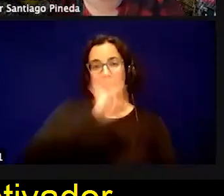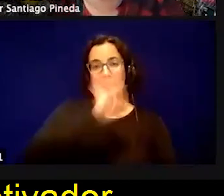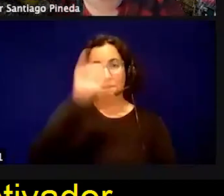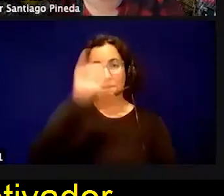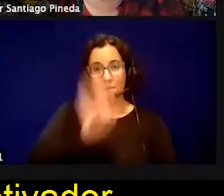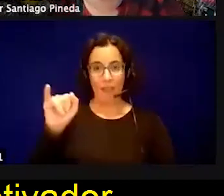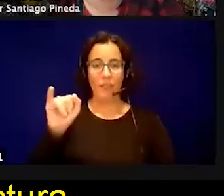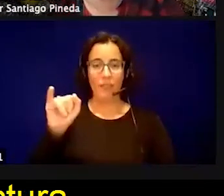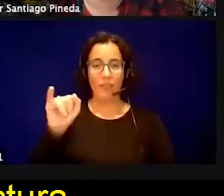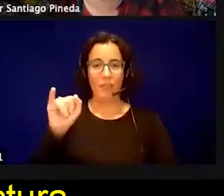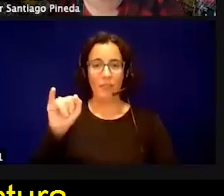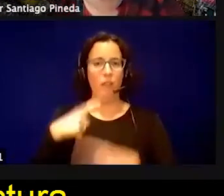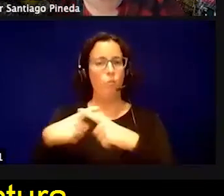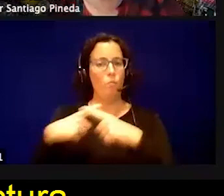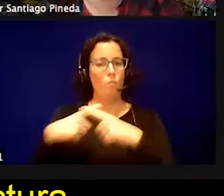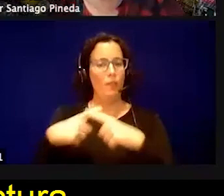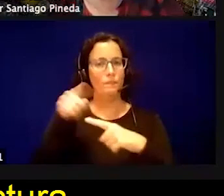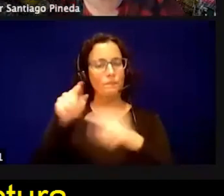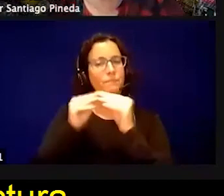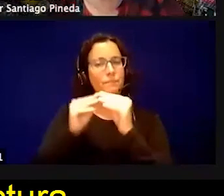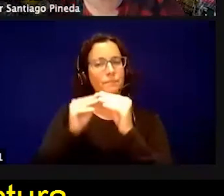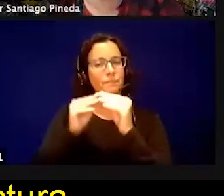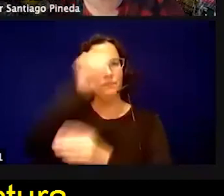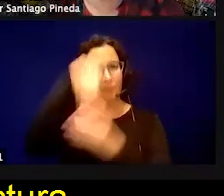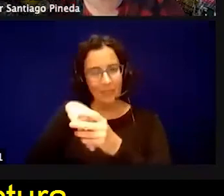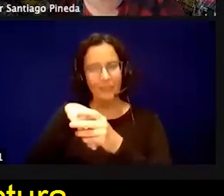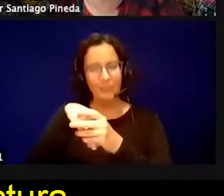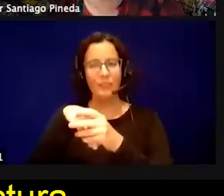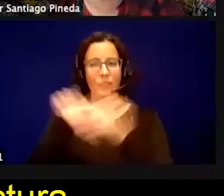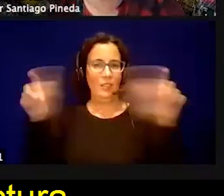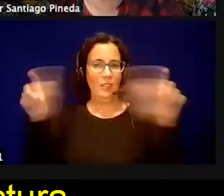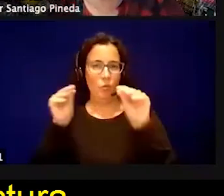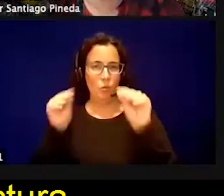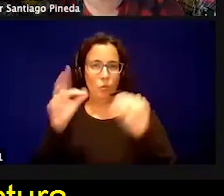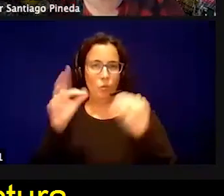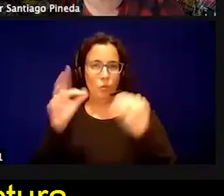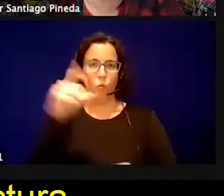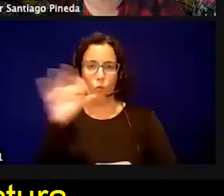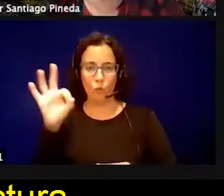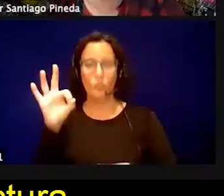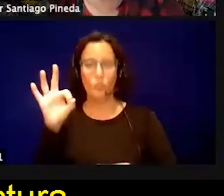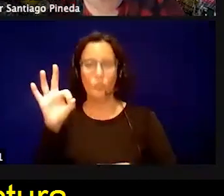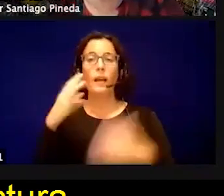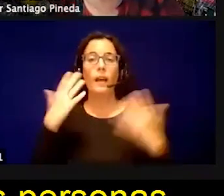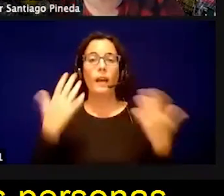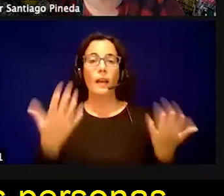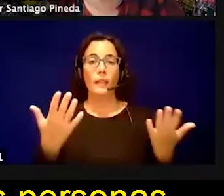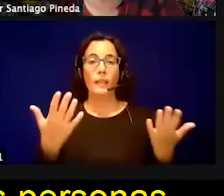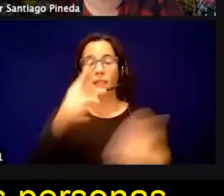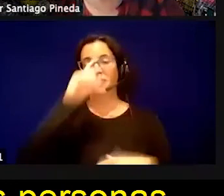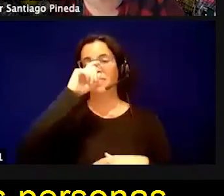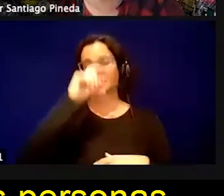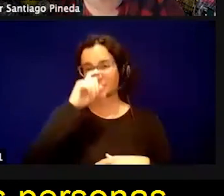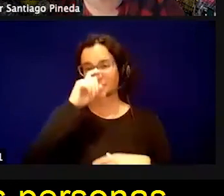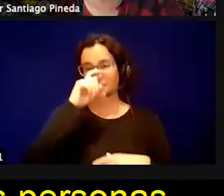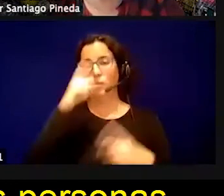y que han desarrollado desde su firma de arquitectura, Funds, y recordamos la necesidad en